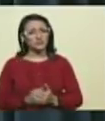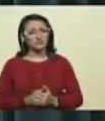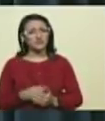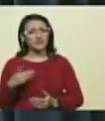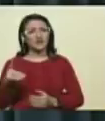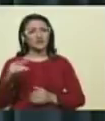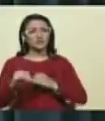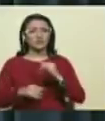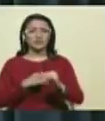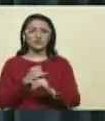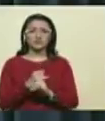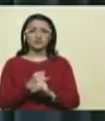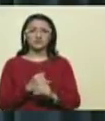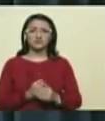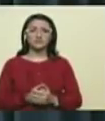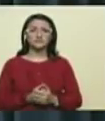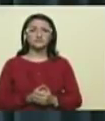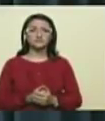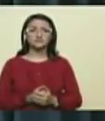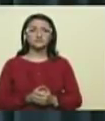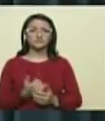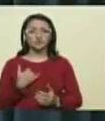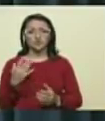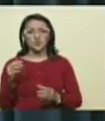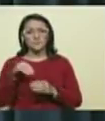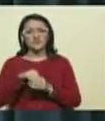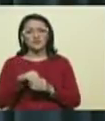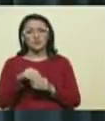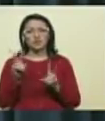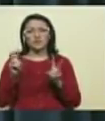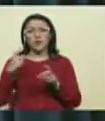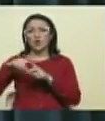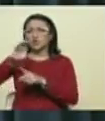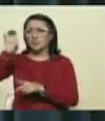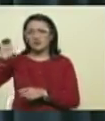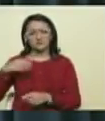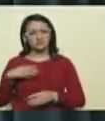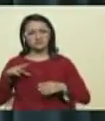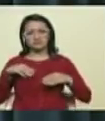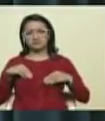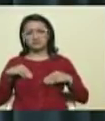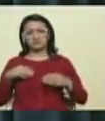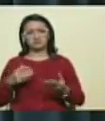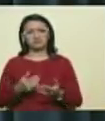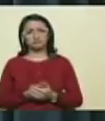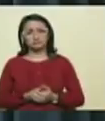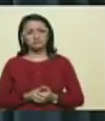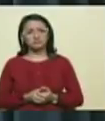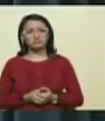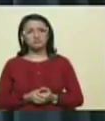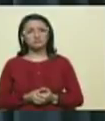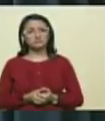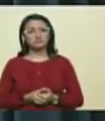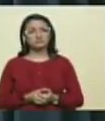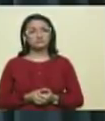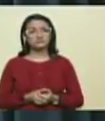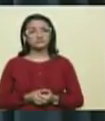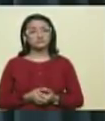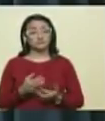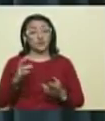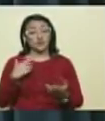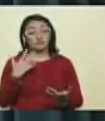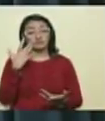derecho internacional. No nos involucramos en los asuntos de otros países. Nos hubiera gustado mucho ver